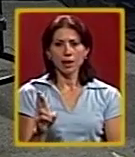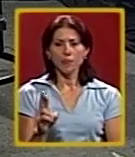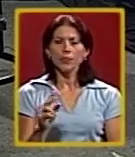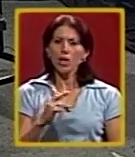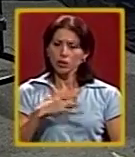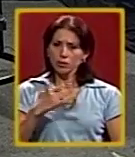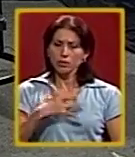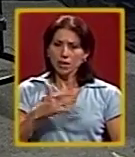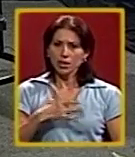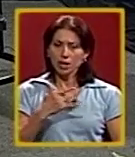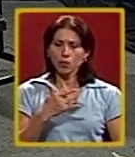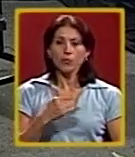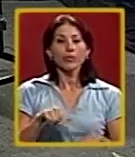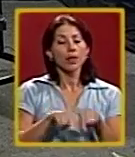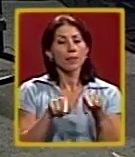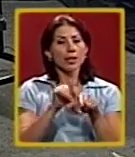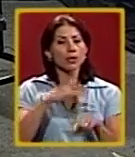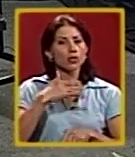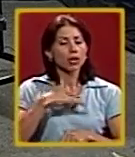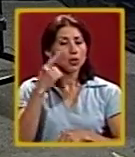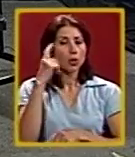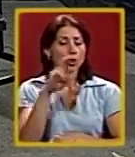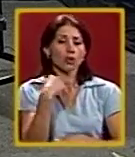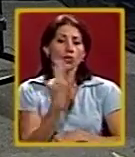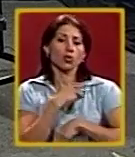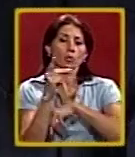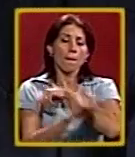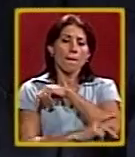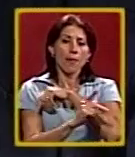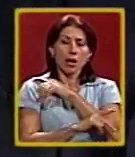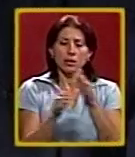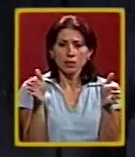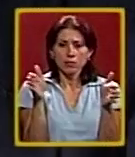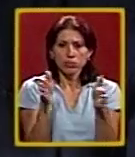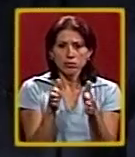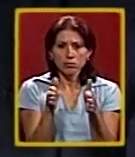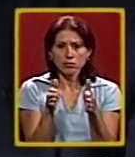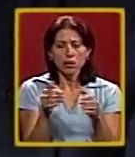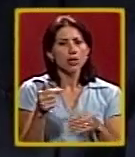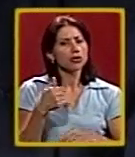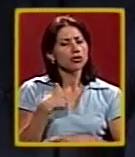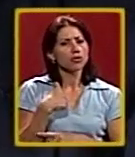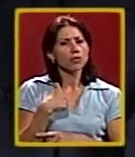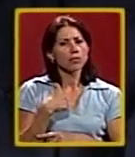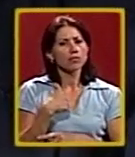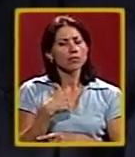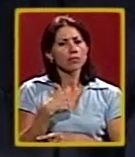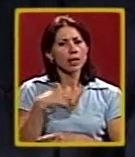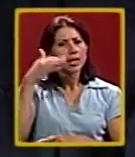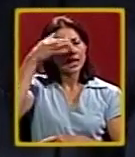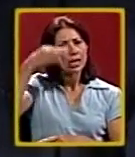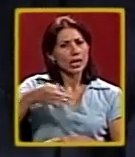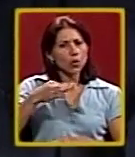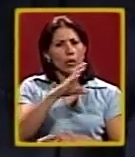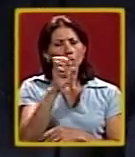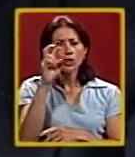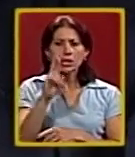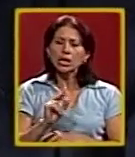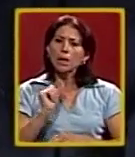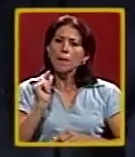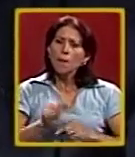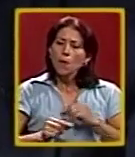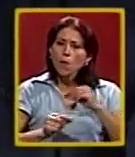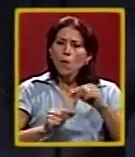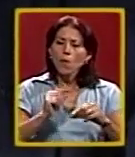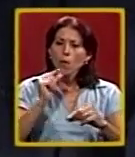siento también porque éramos un país muy pequeño. Yo no creo que Costa Rica estuviera, bueno, fue poco a poco educándose,